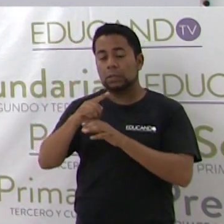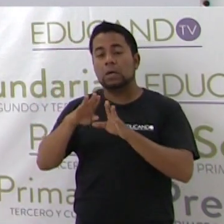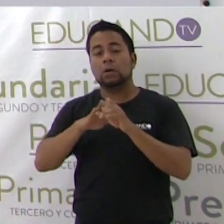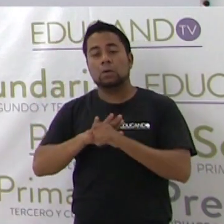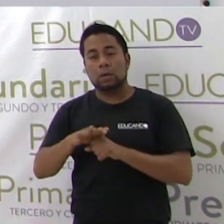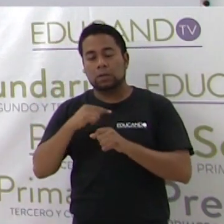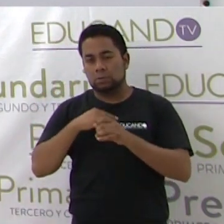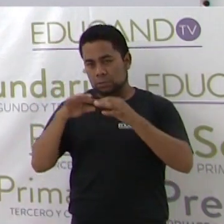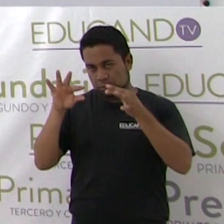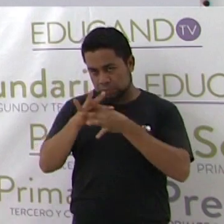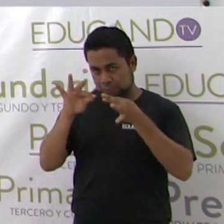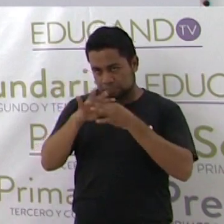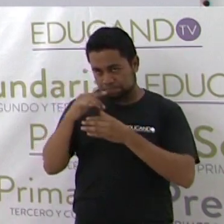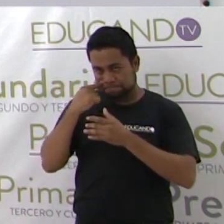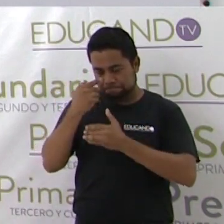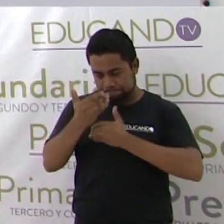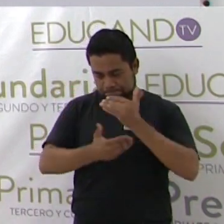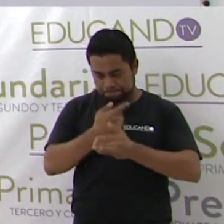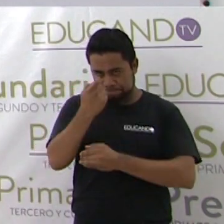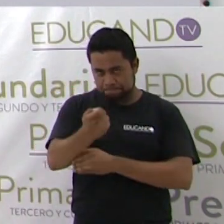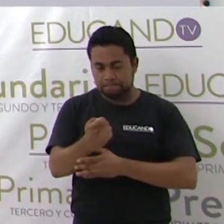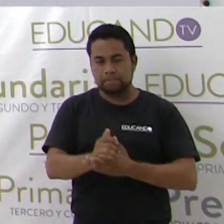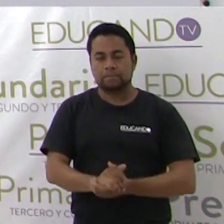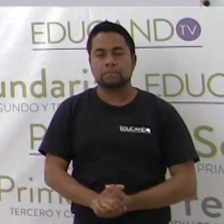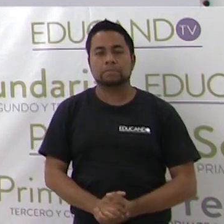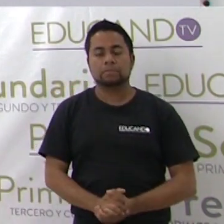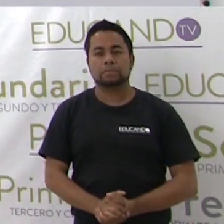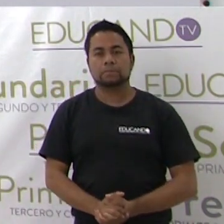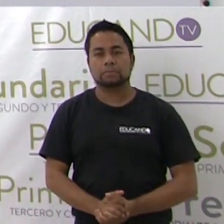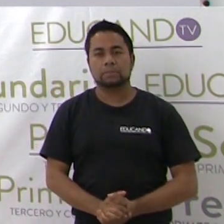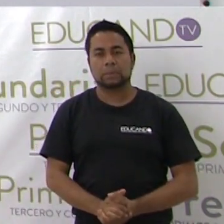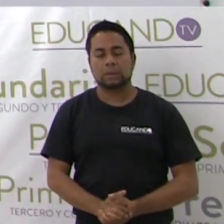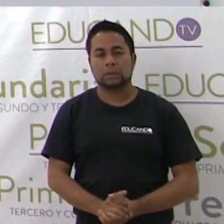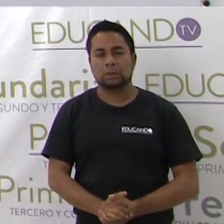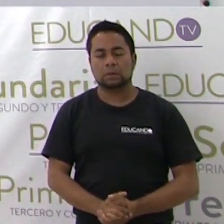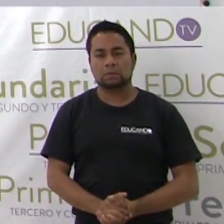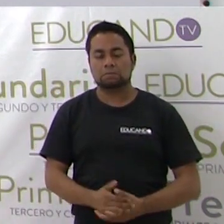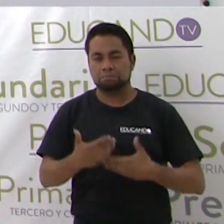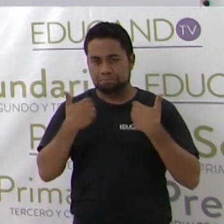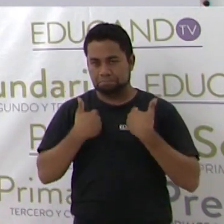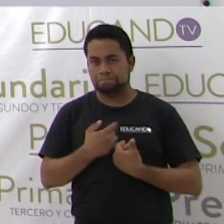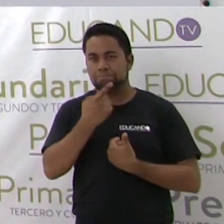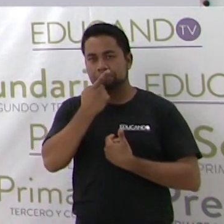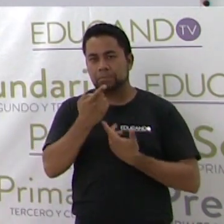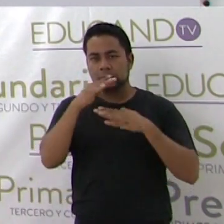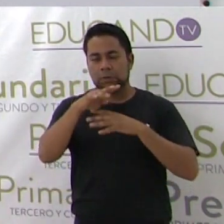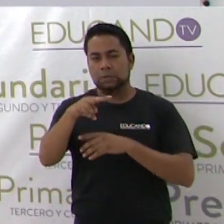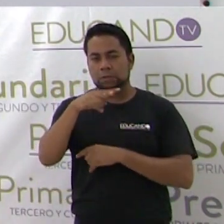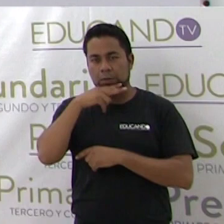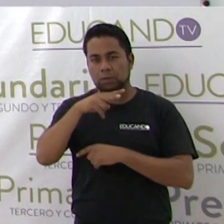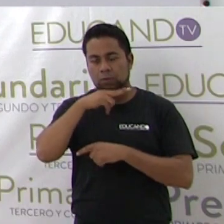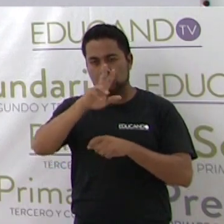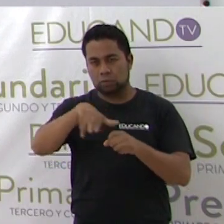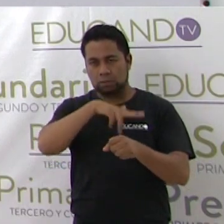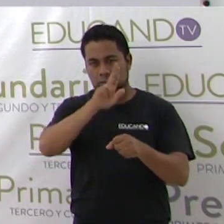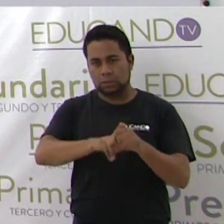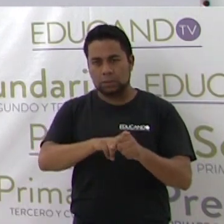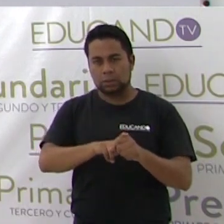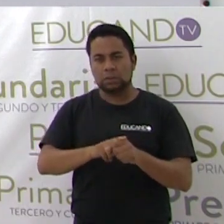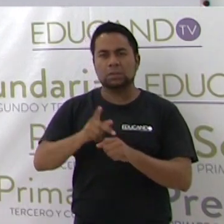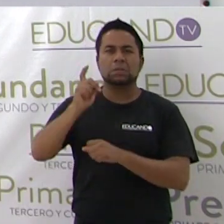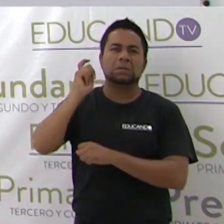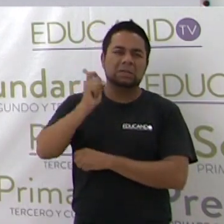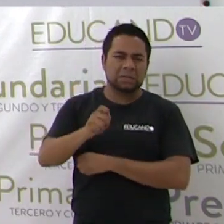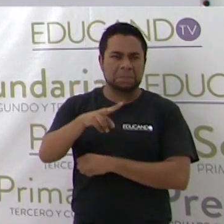quiero explicar a continuación. Nosotros hablamos de los verbos regulares, y estos